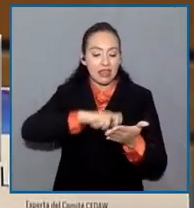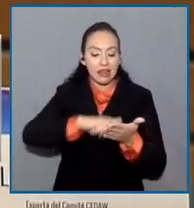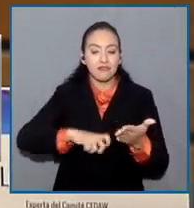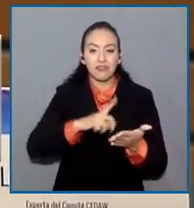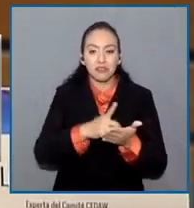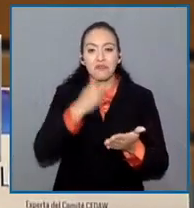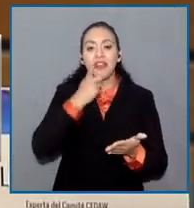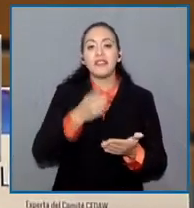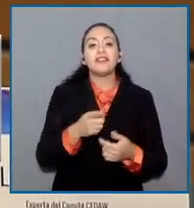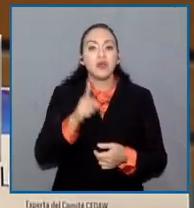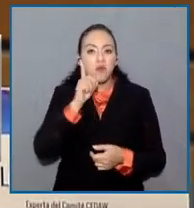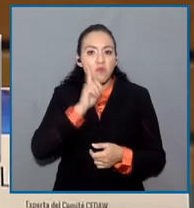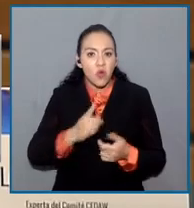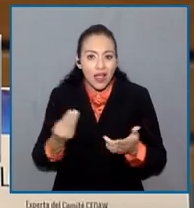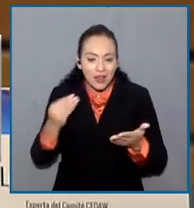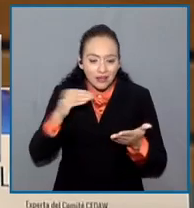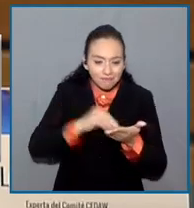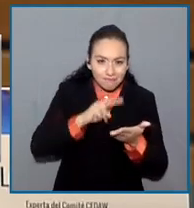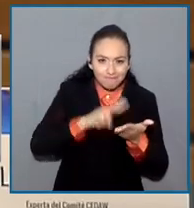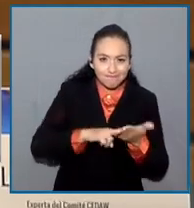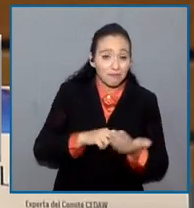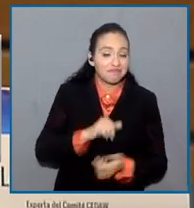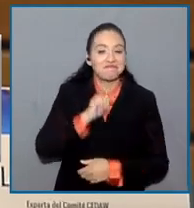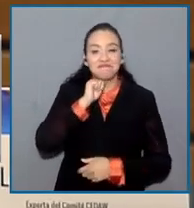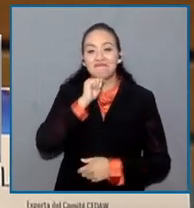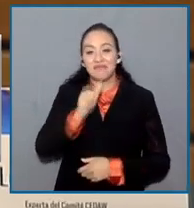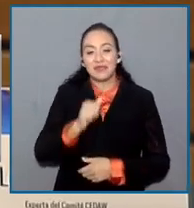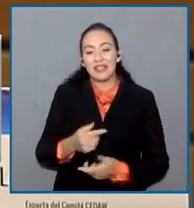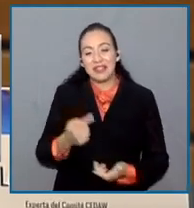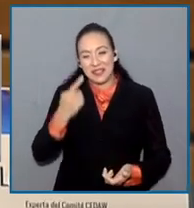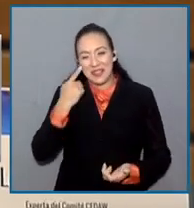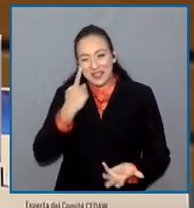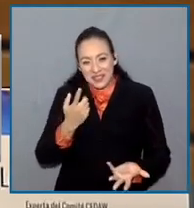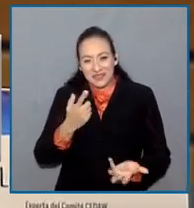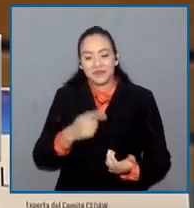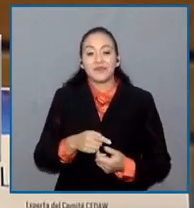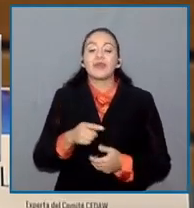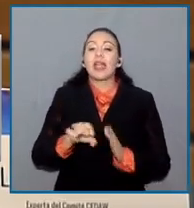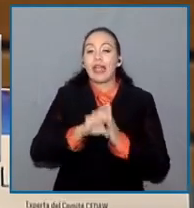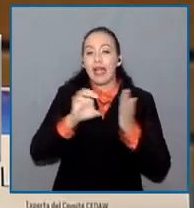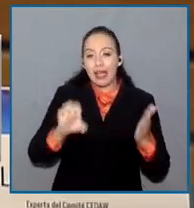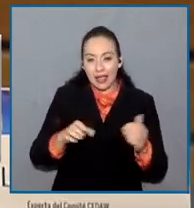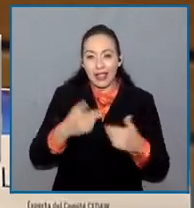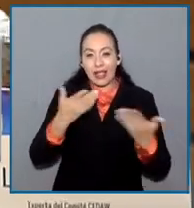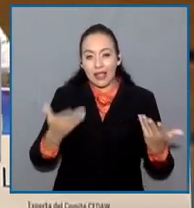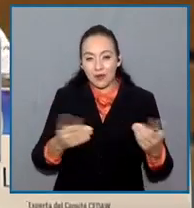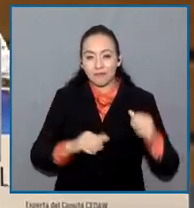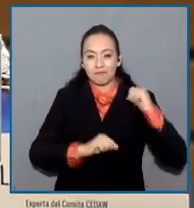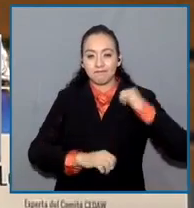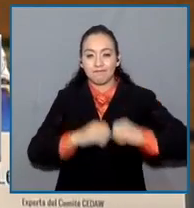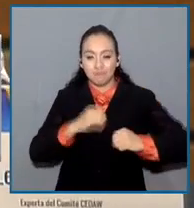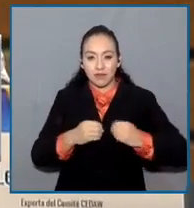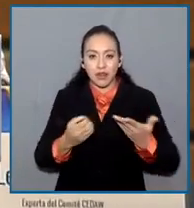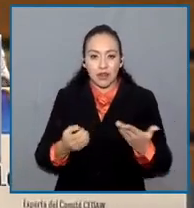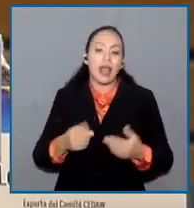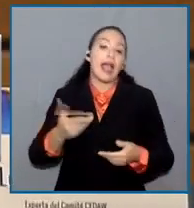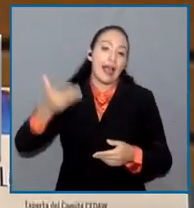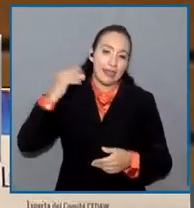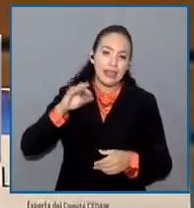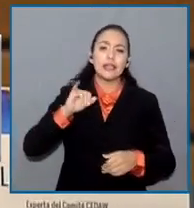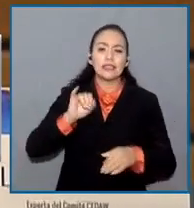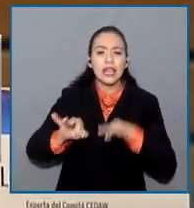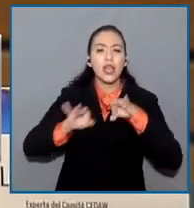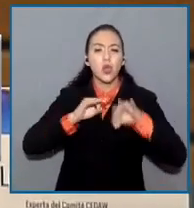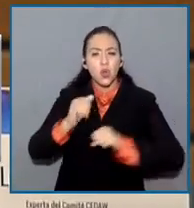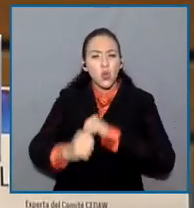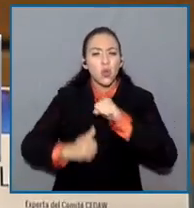de el Poder Judicial, o sea, que en sede judicial contribuyas a la igualdad, que se pierda toda esa experiencia y que